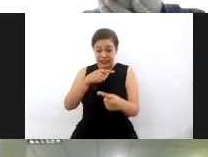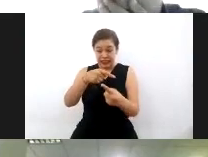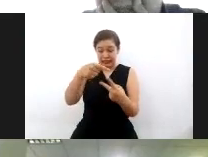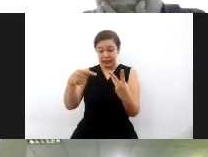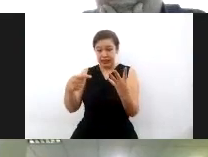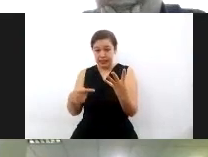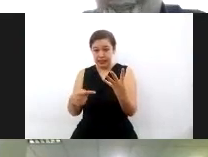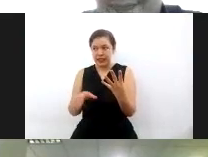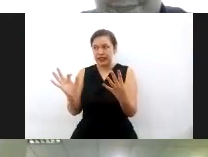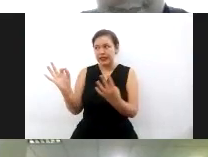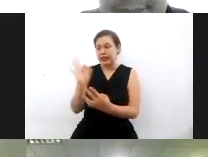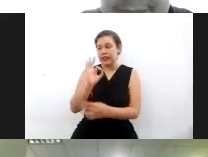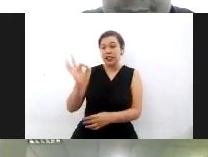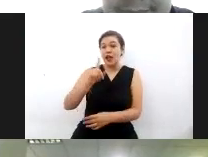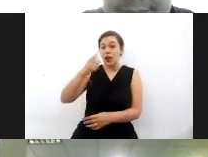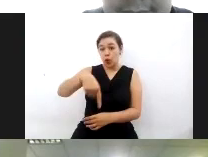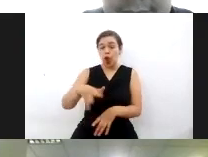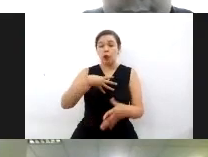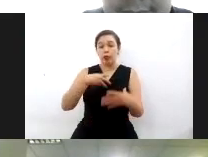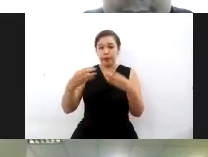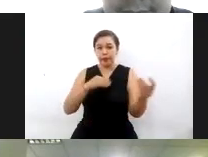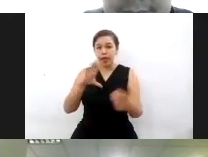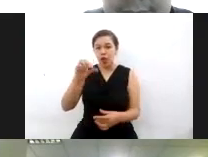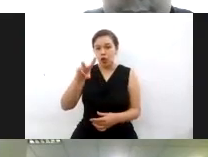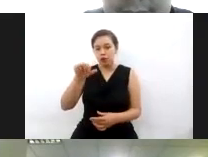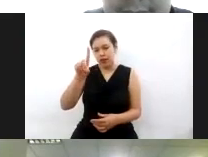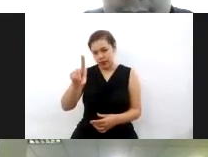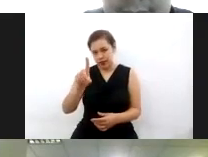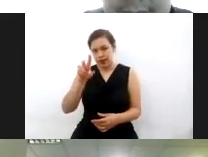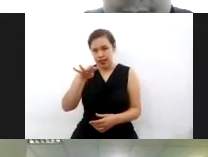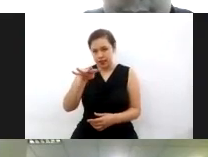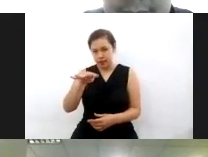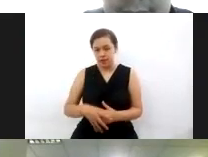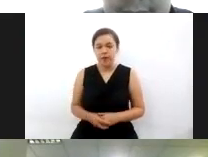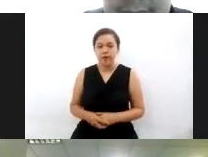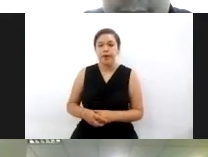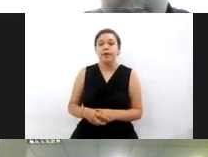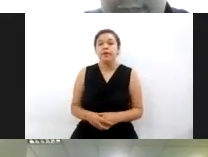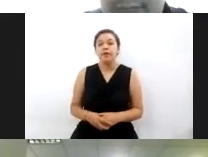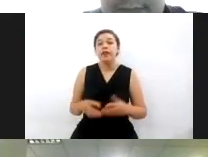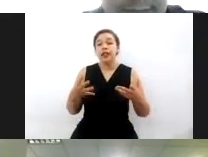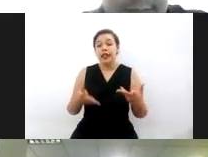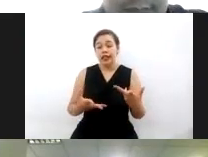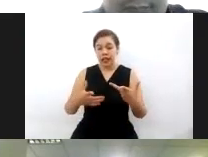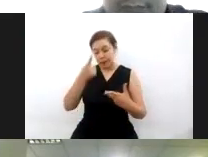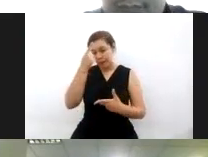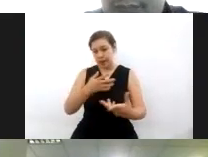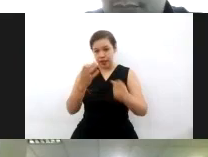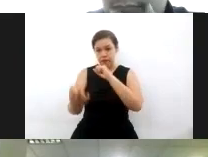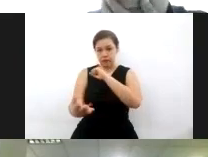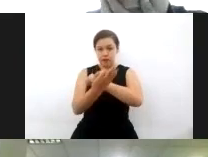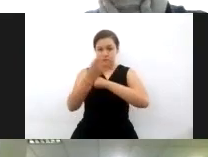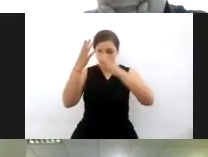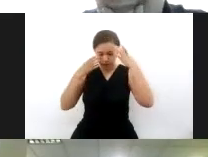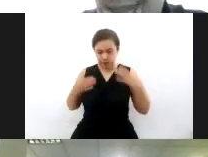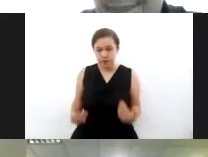pensar en estos momentos en que se pueda tratar efectivamente de COVID-19. Equipo de protección personal o como lo